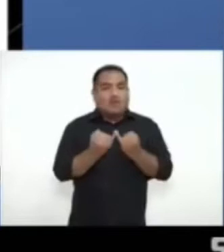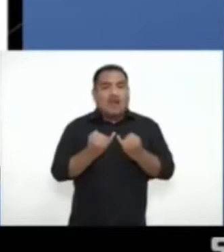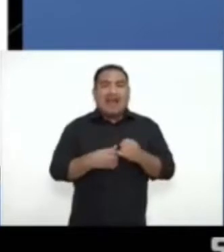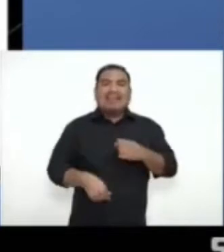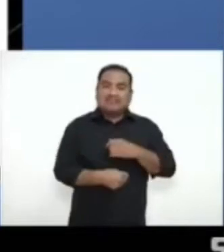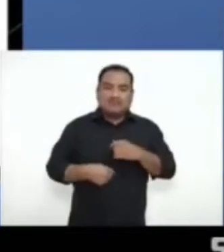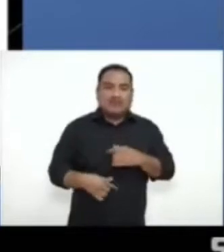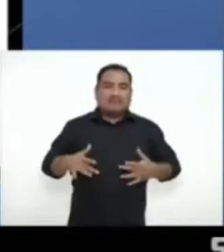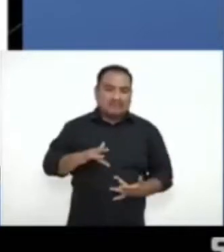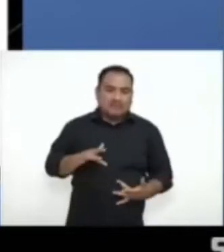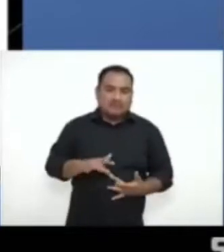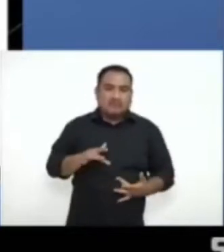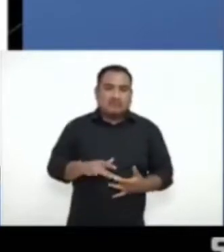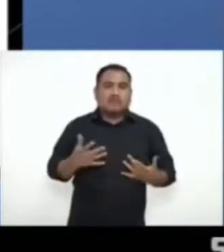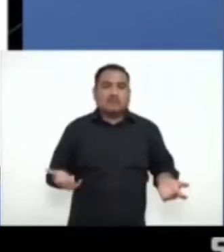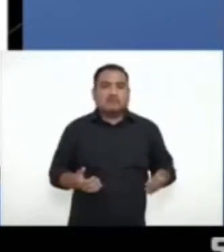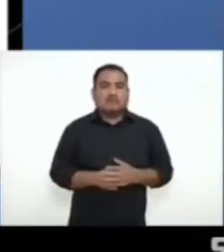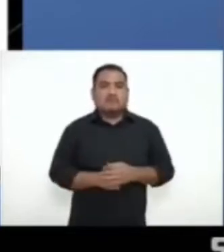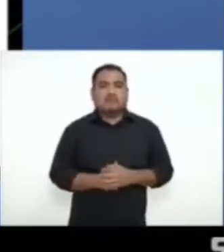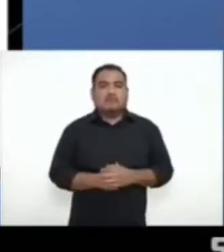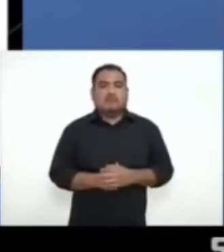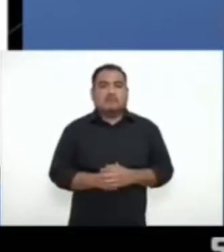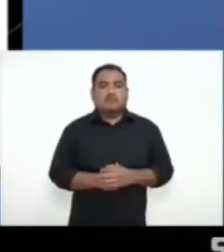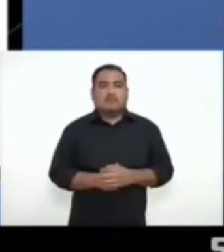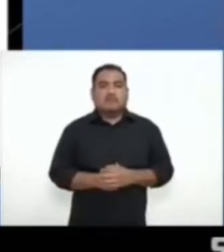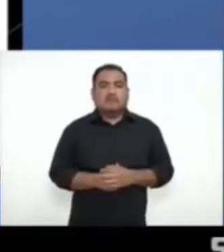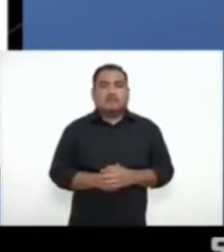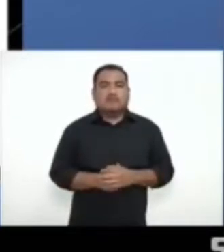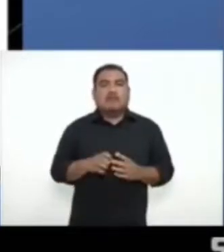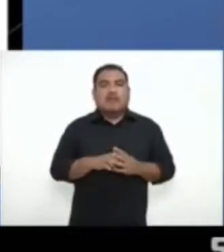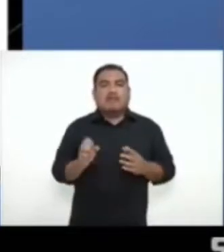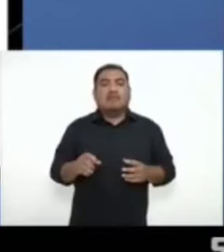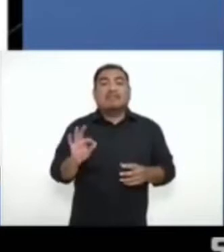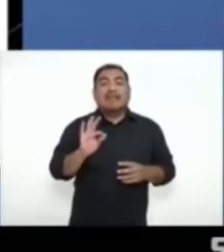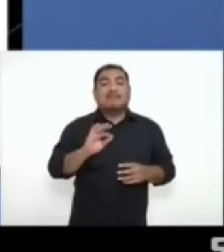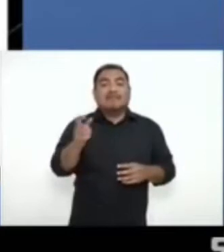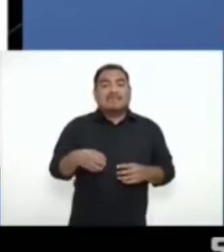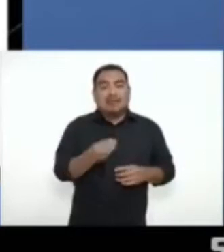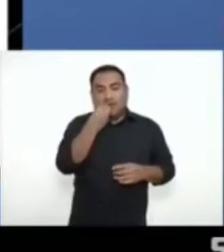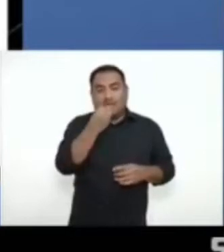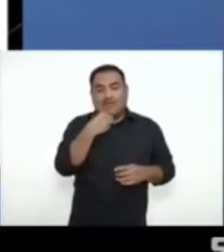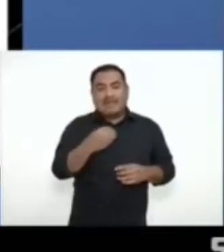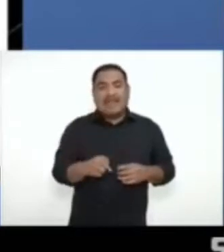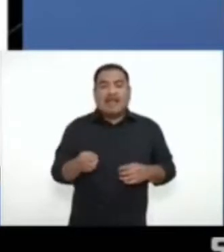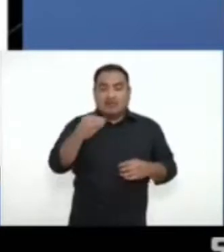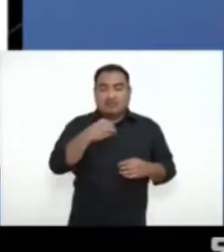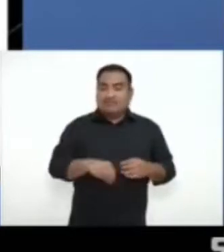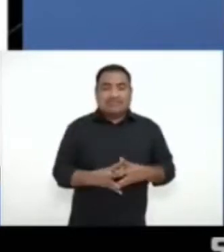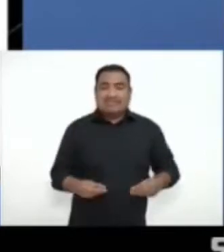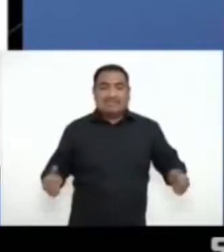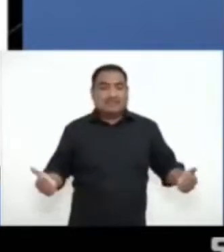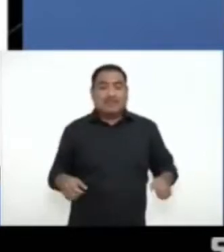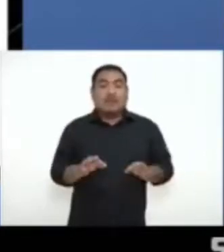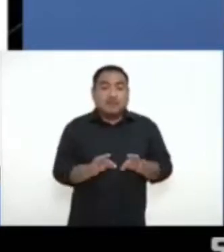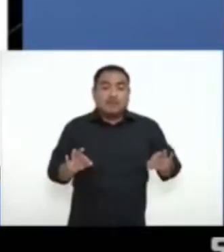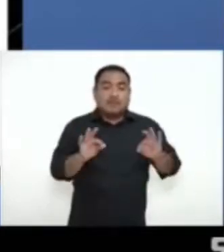hacer más ácido y que mucho más rápidamente empiece a deshacer los alimentos, porque necesitamos estar